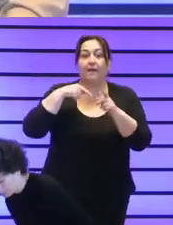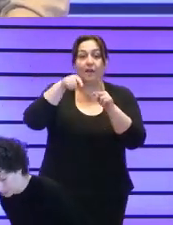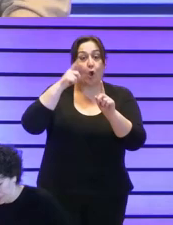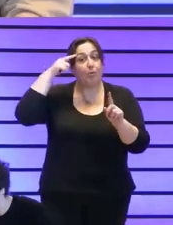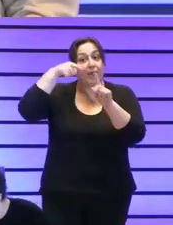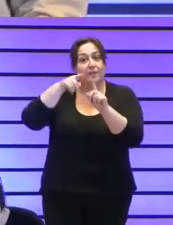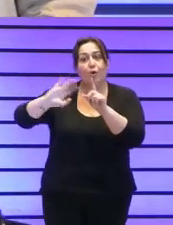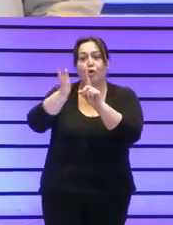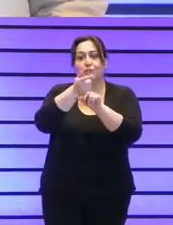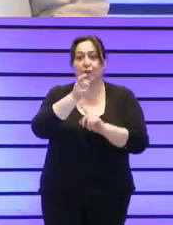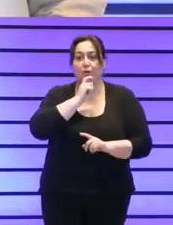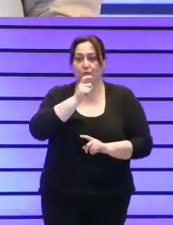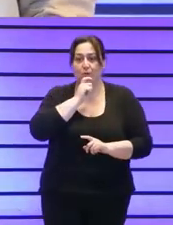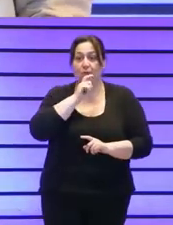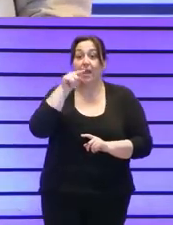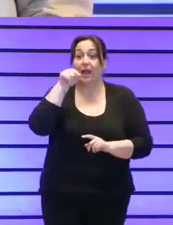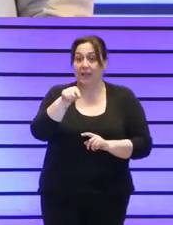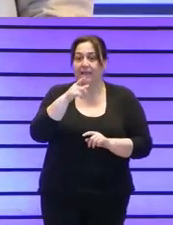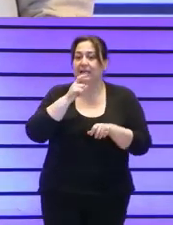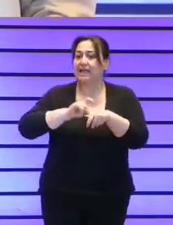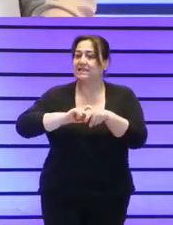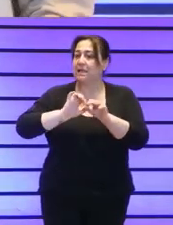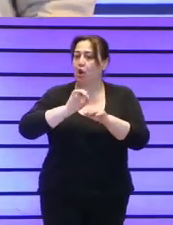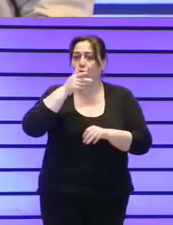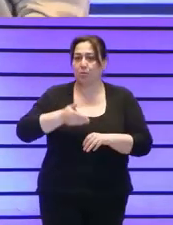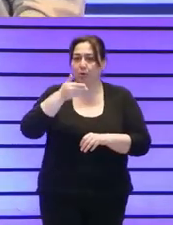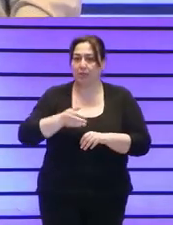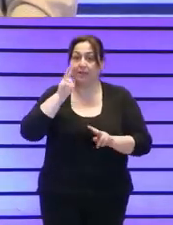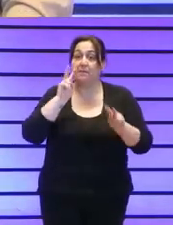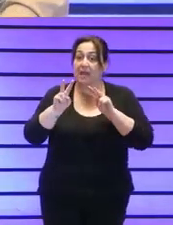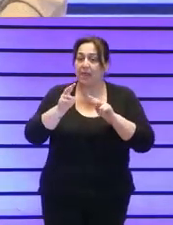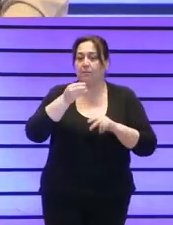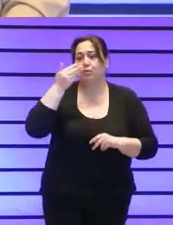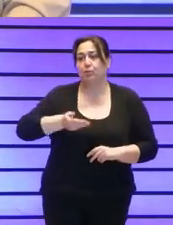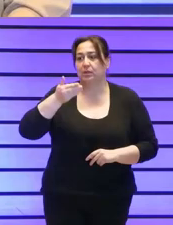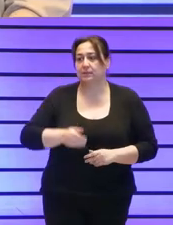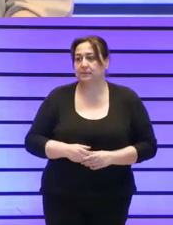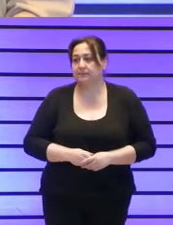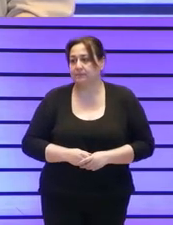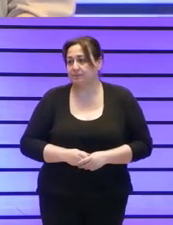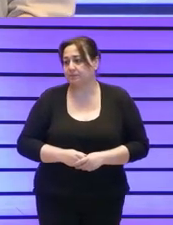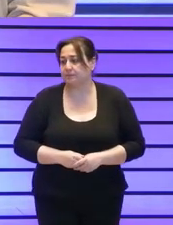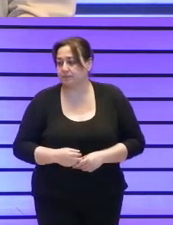misión. Y ahí es donde el estilo es muy importante y la mirada es muy importante, ¿no?